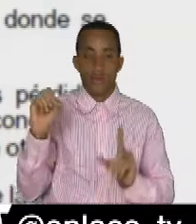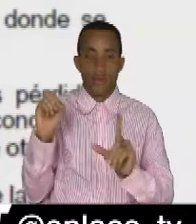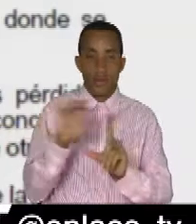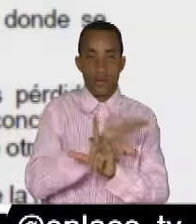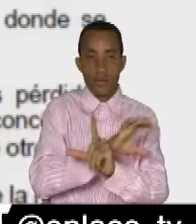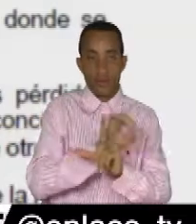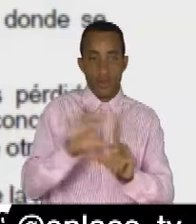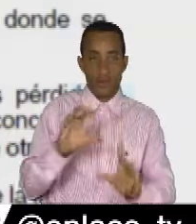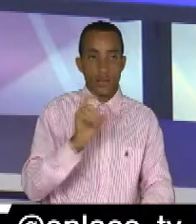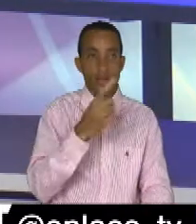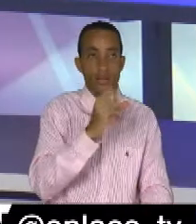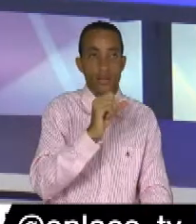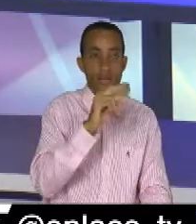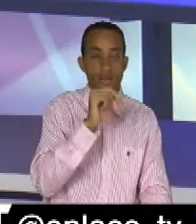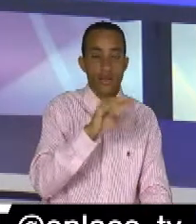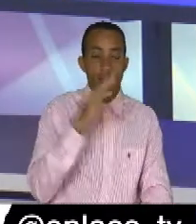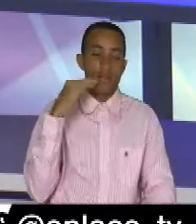Galán.